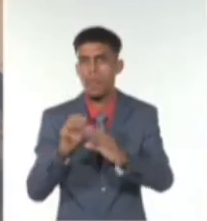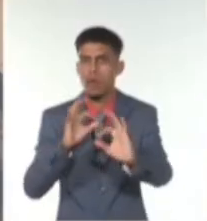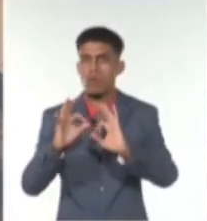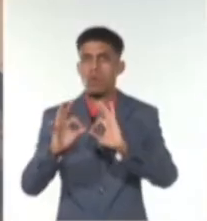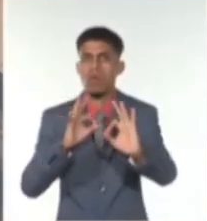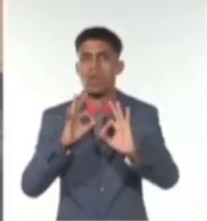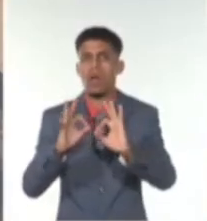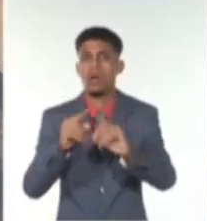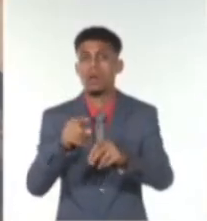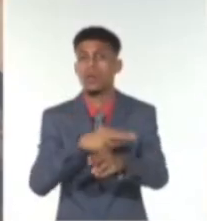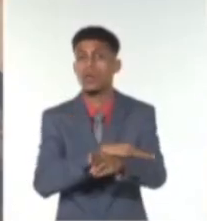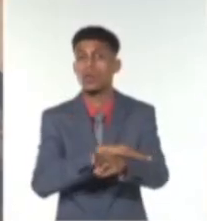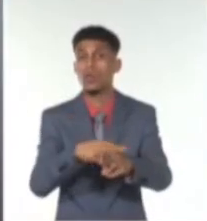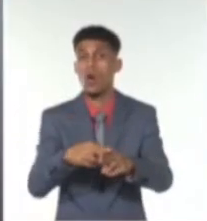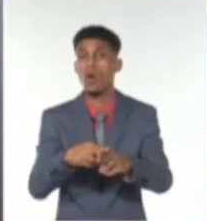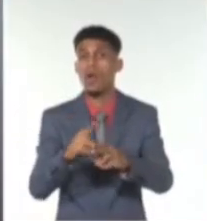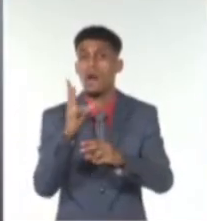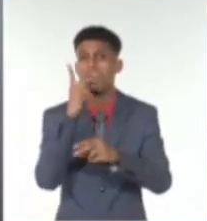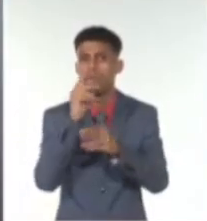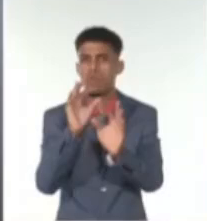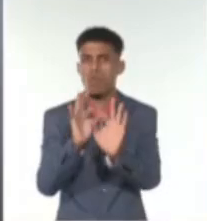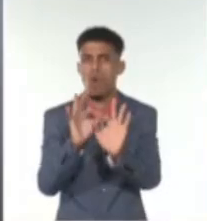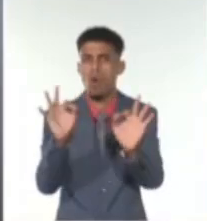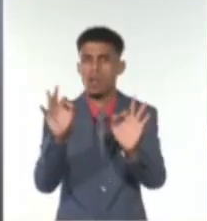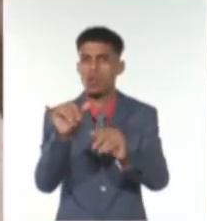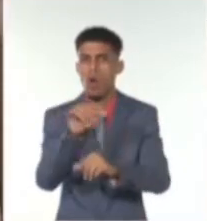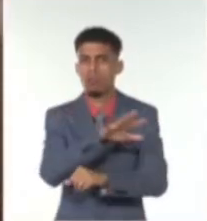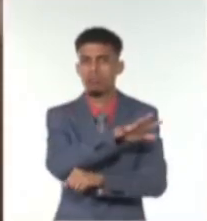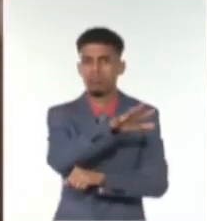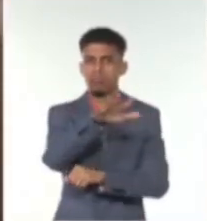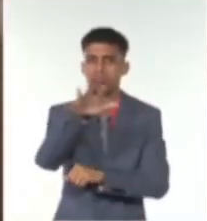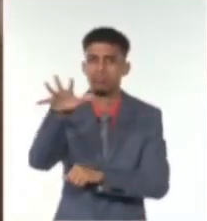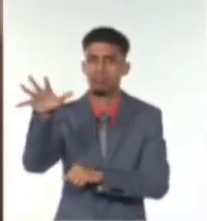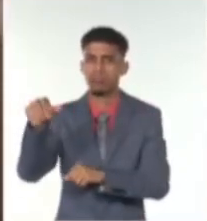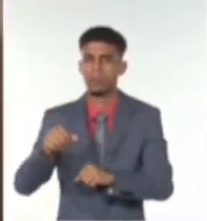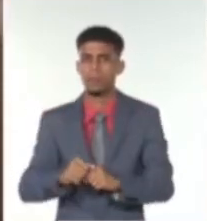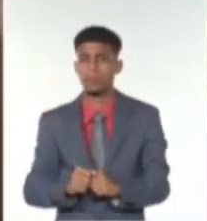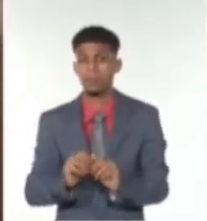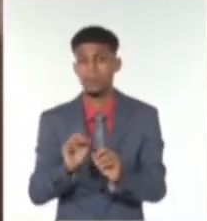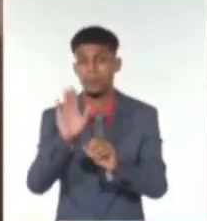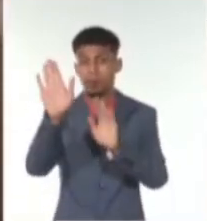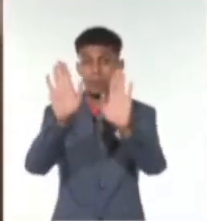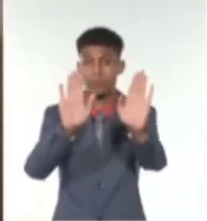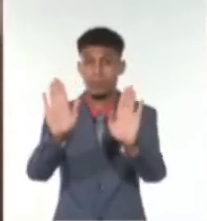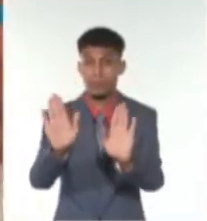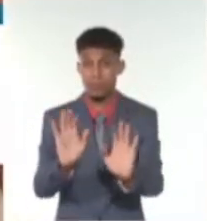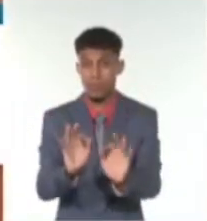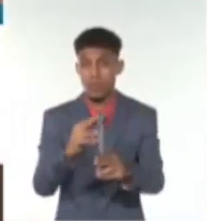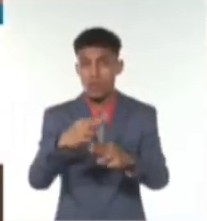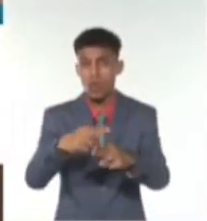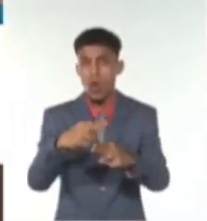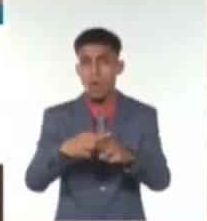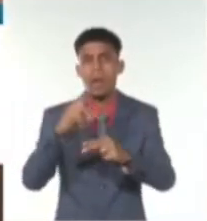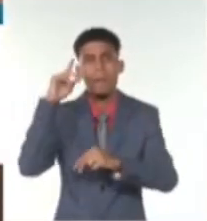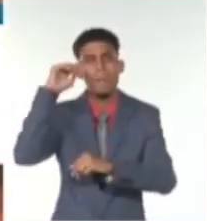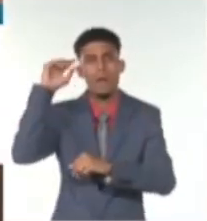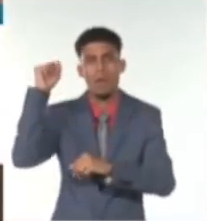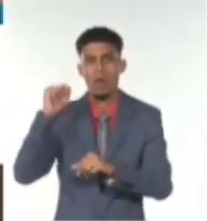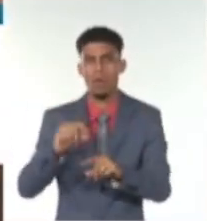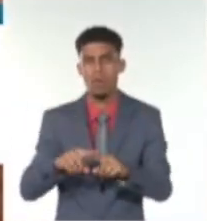crónica magnífica de un paisaje integrador. Entonces la exposición se llama Memoria de la Persistencia porque de alguna